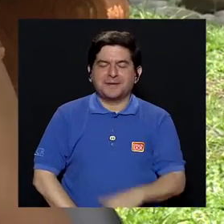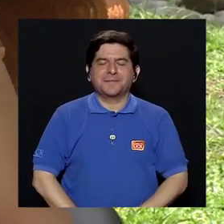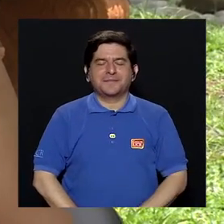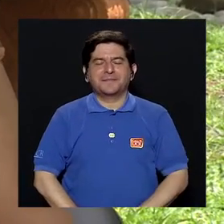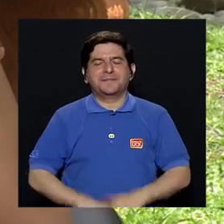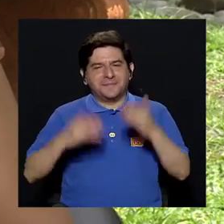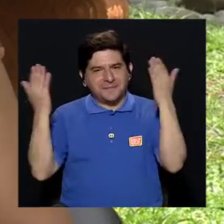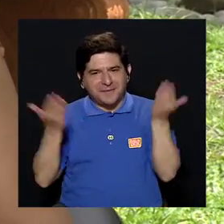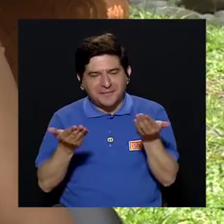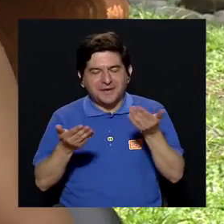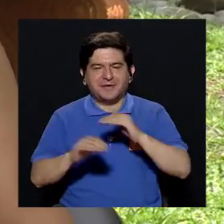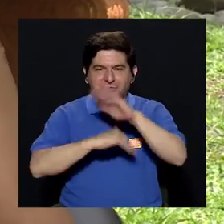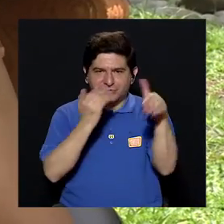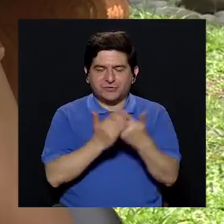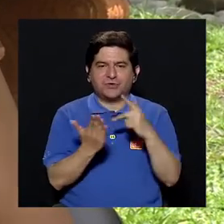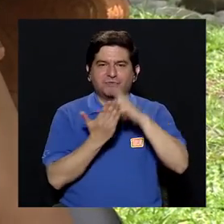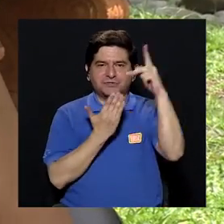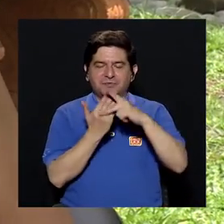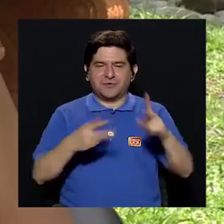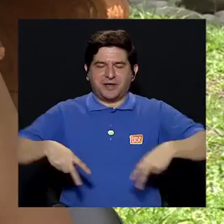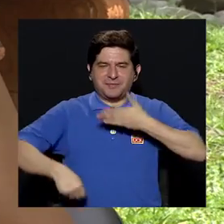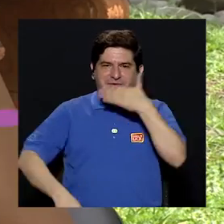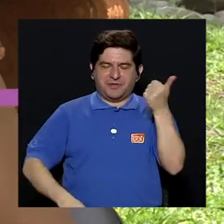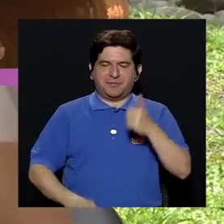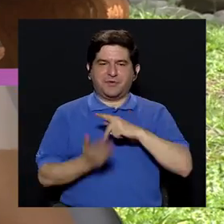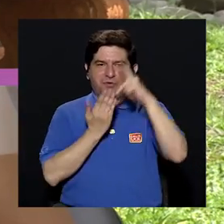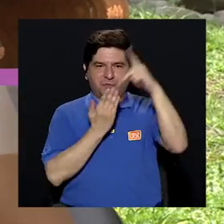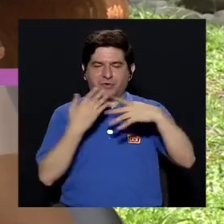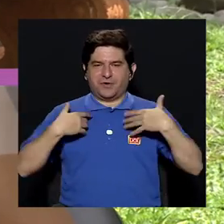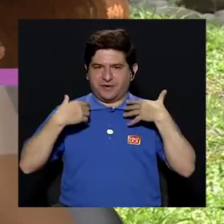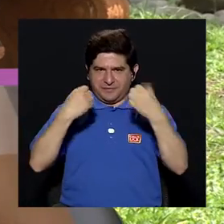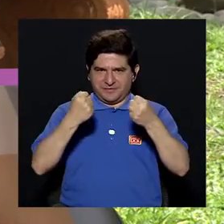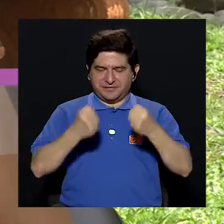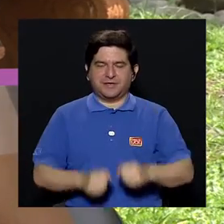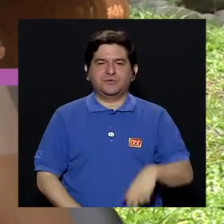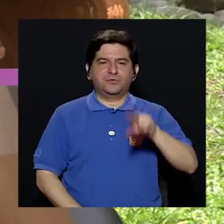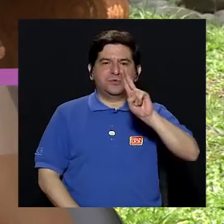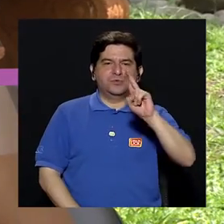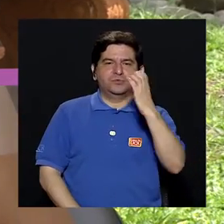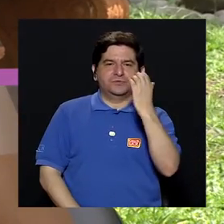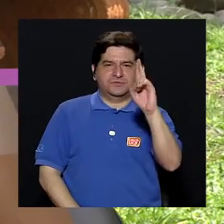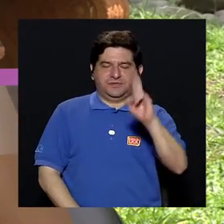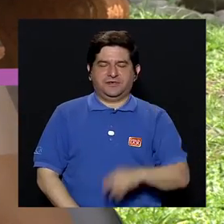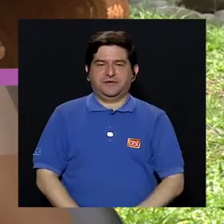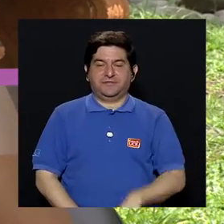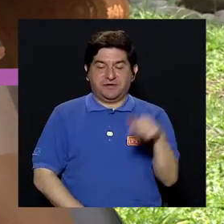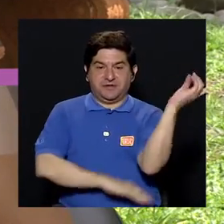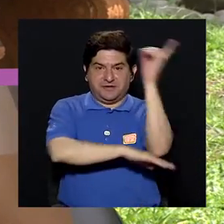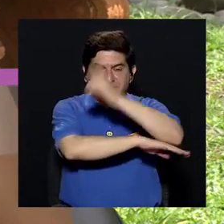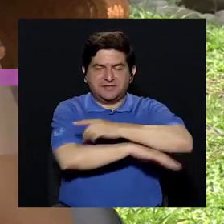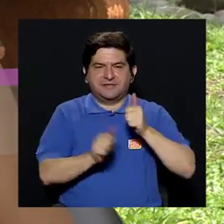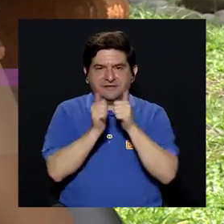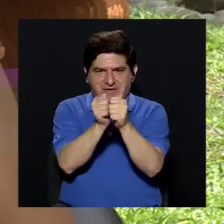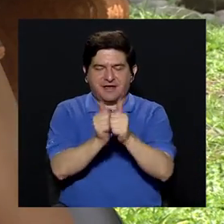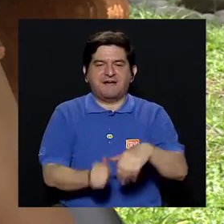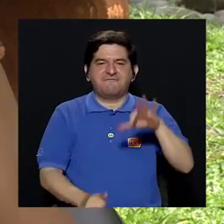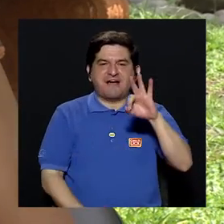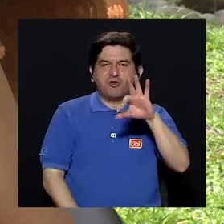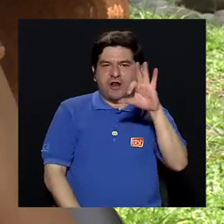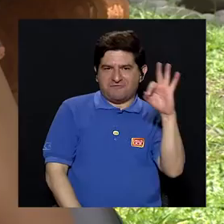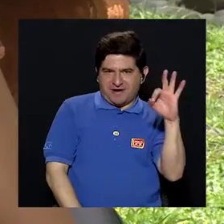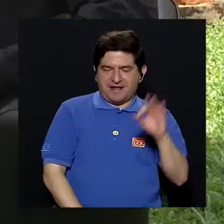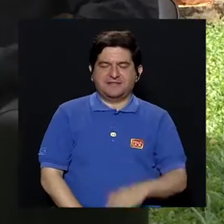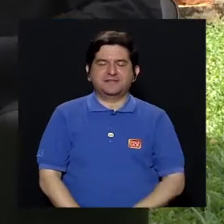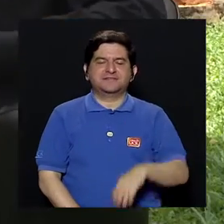tal? Bienvenidos y bienvenidas a Vivir Mejor, la telerevista de salud de la Universidad de Costa Rica. El día de hoy les acompañamos